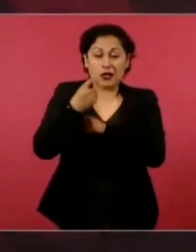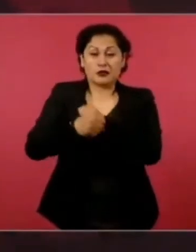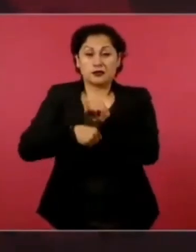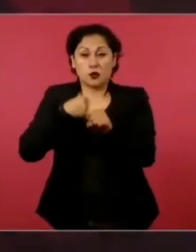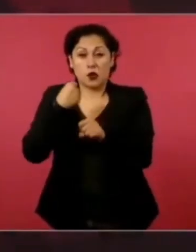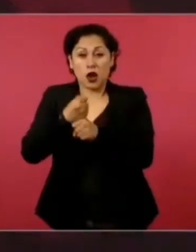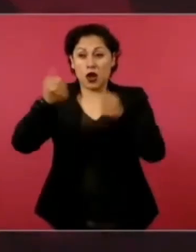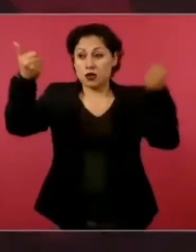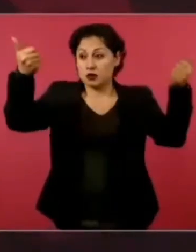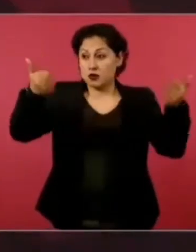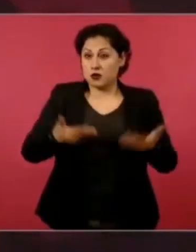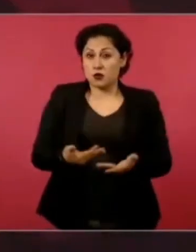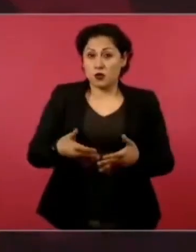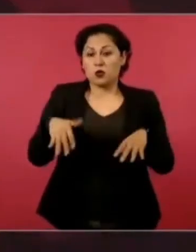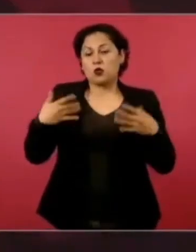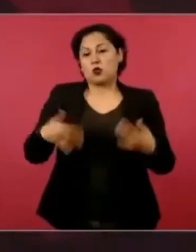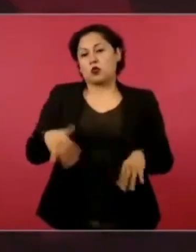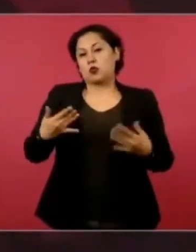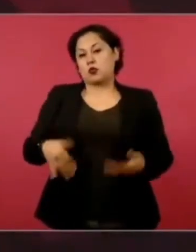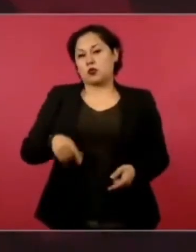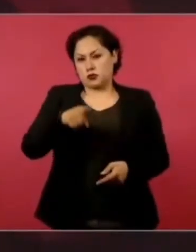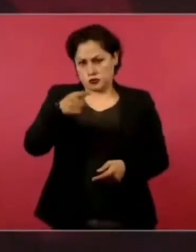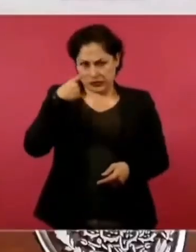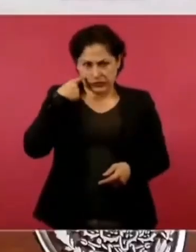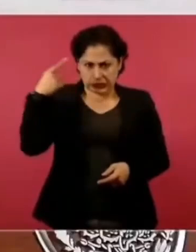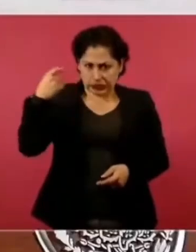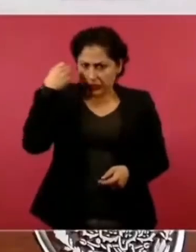Revisen qué país